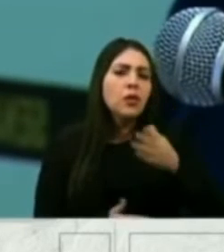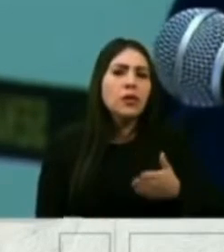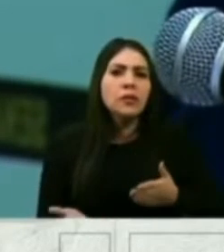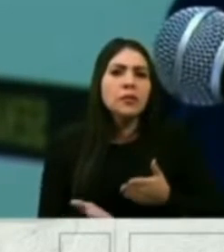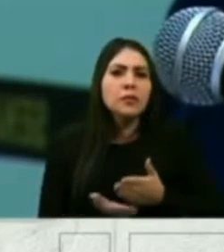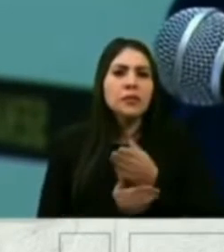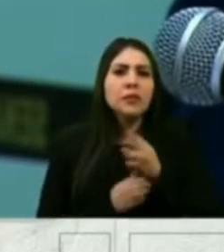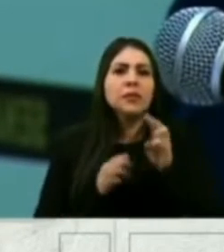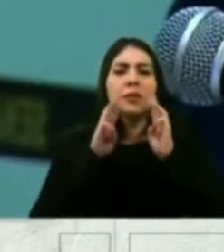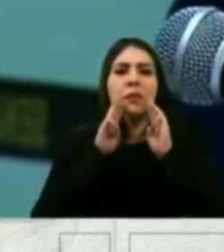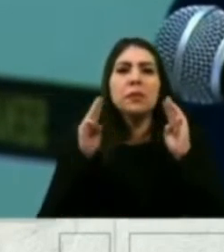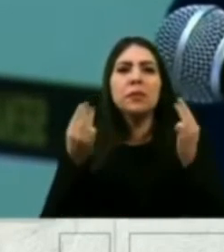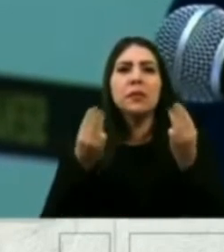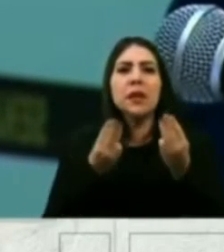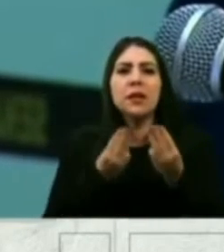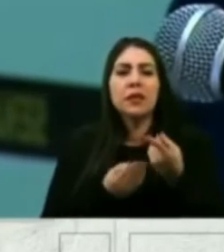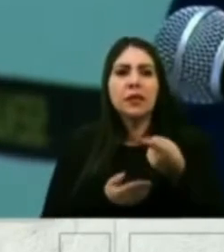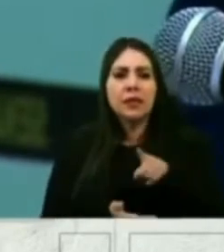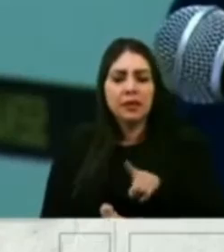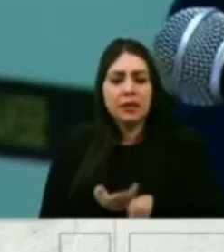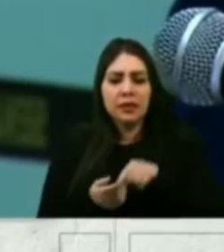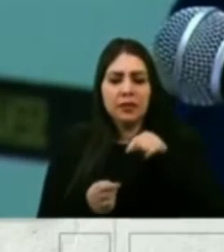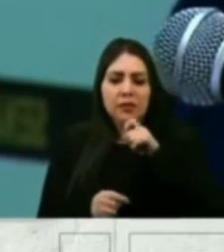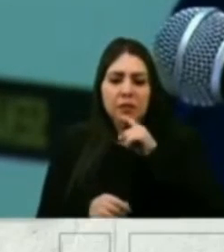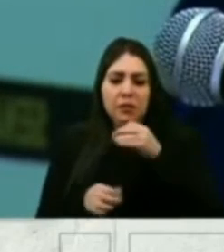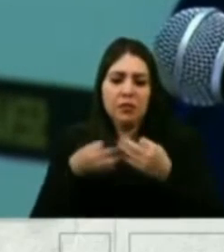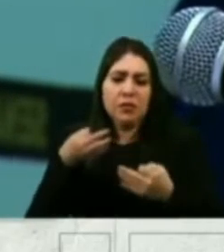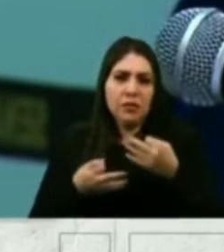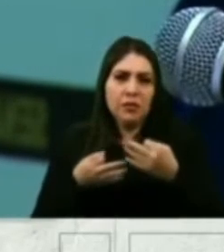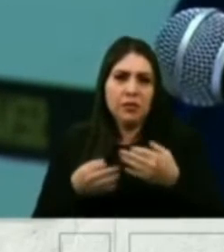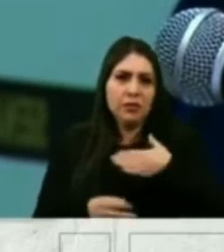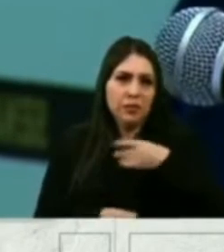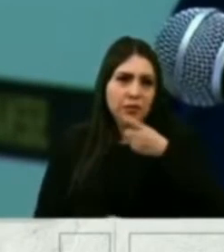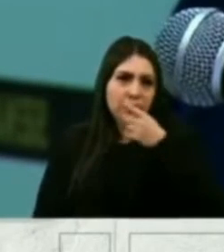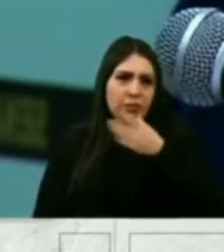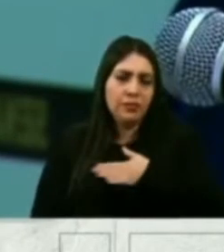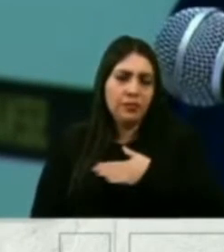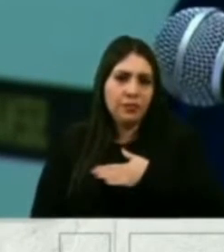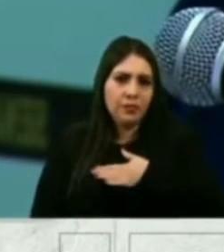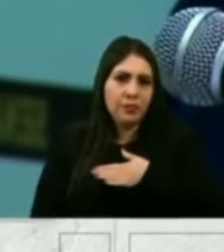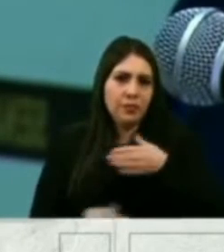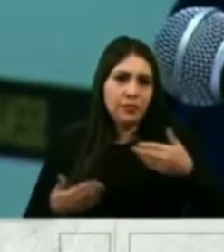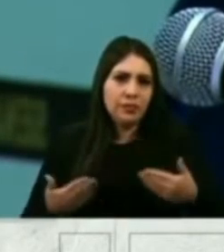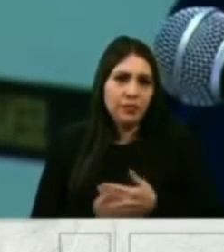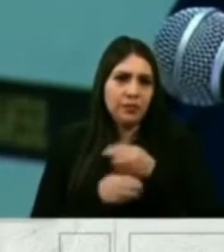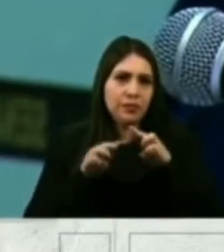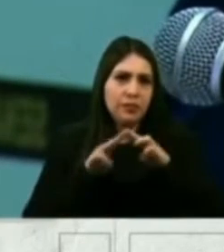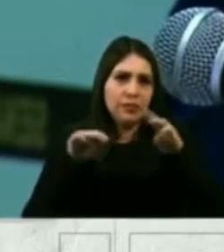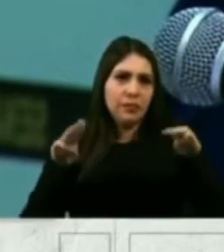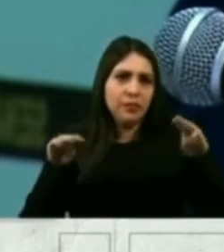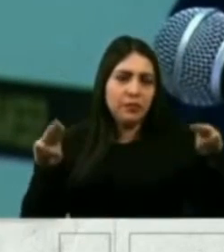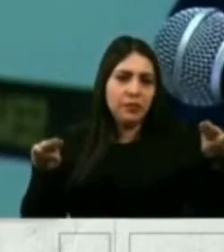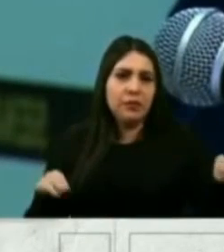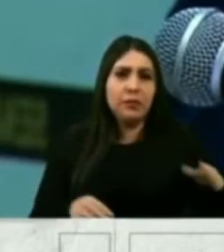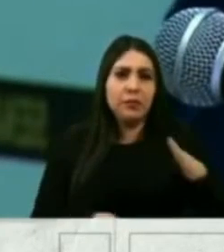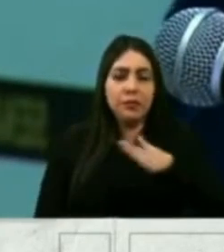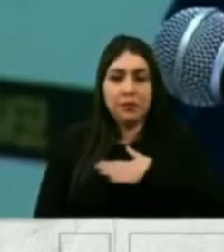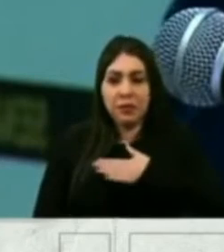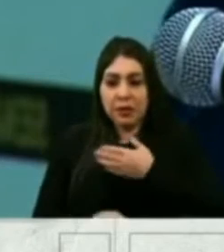crimen organizado? Lo digo porque soy michoacano y en un tercio de mi